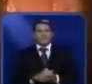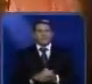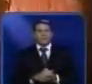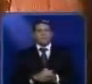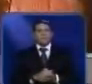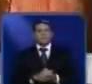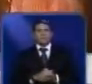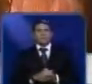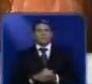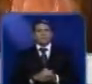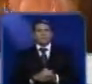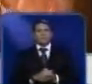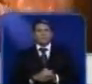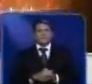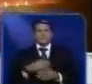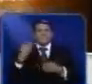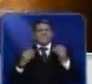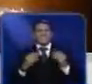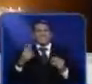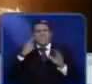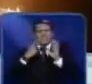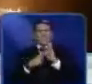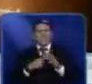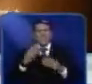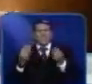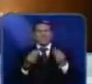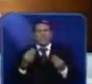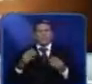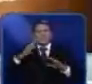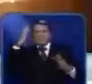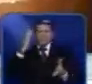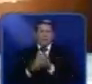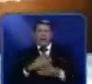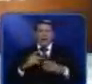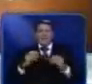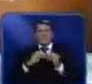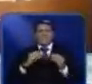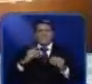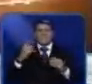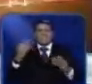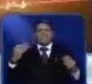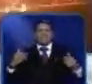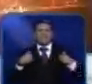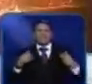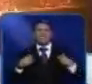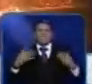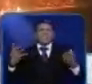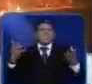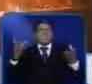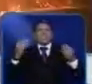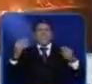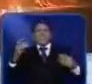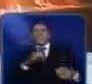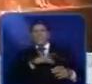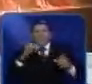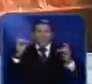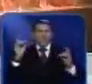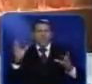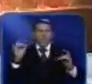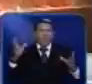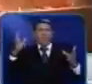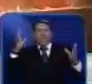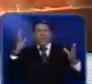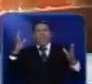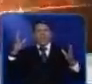paso. Hay que comprar ya, pueden esconder tantos sentimientos, tantos dolores.